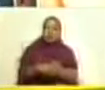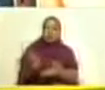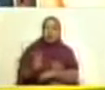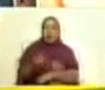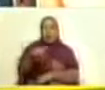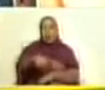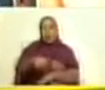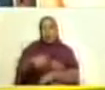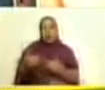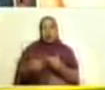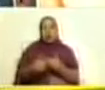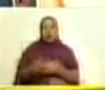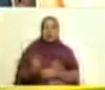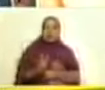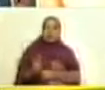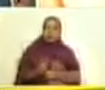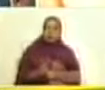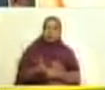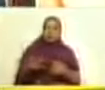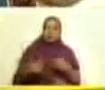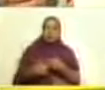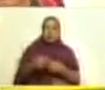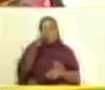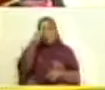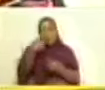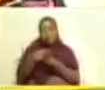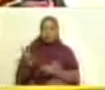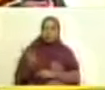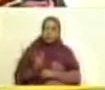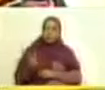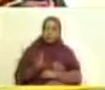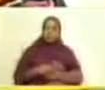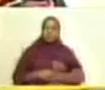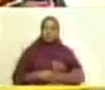hoy contra Venezuela, contra el honor del país.